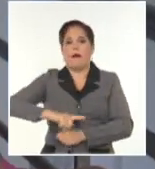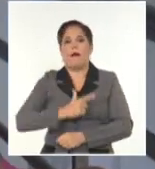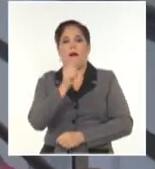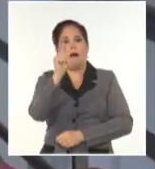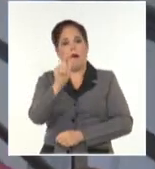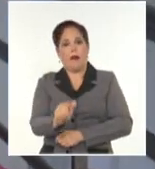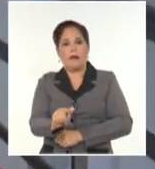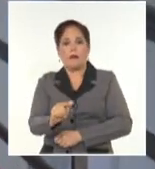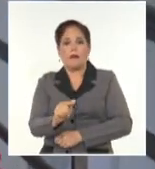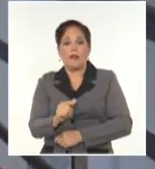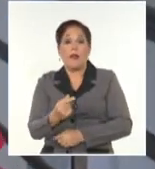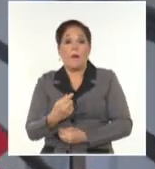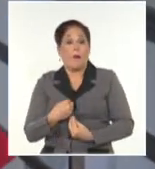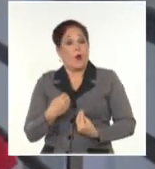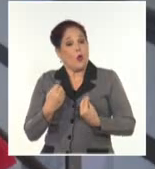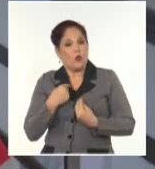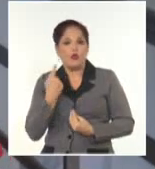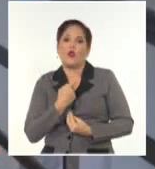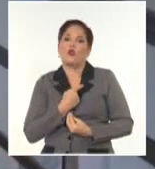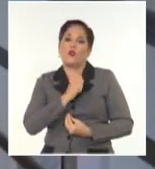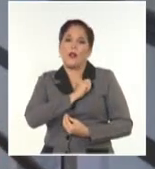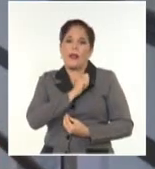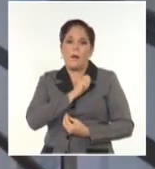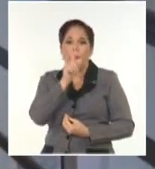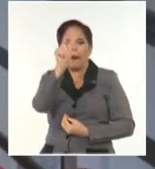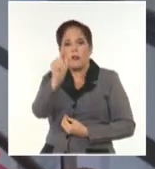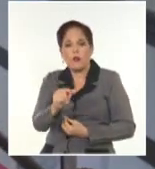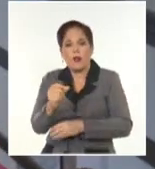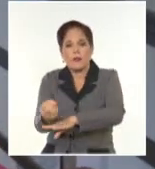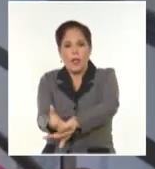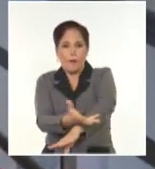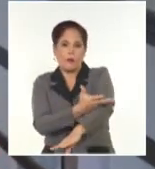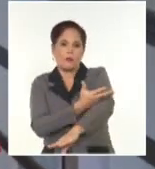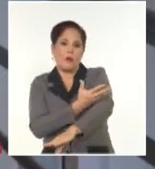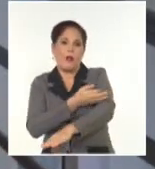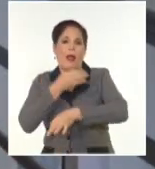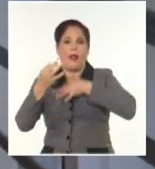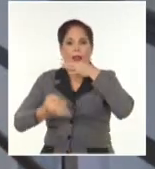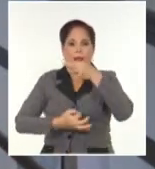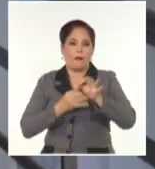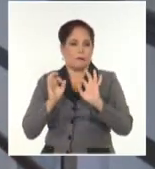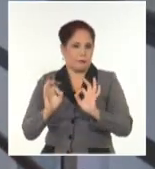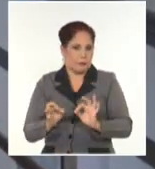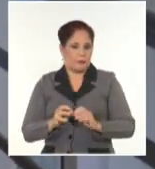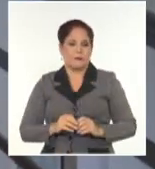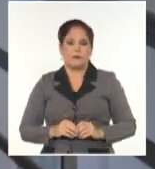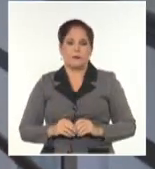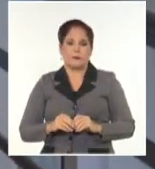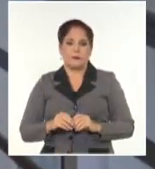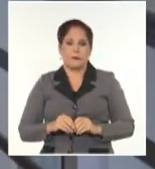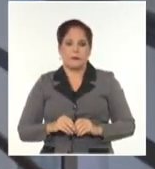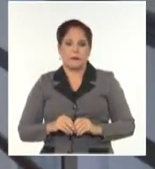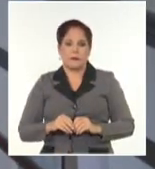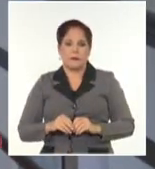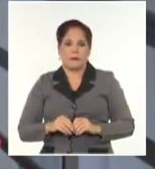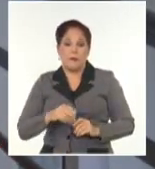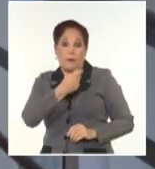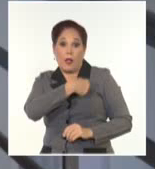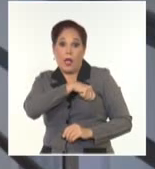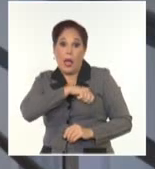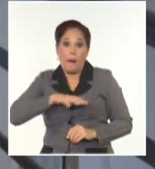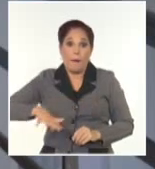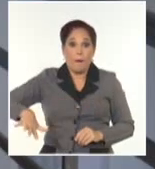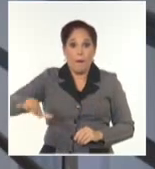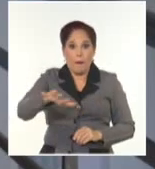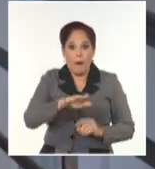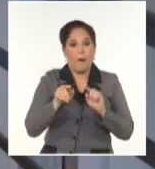es buscar emocionar. Yo creo que la plataforma del Festival de Payasos, eso es lo que ha estado construyendo, y que los públicos cada vez más